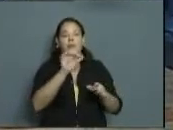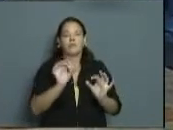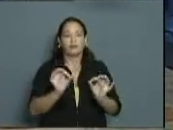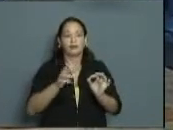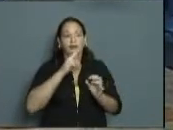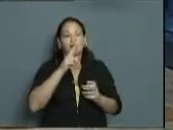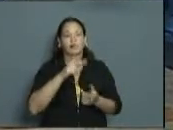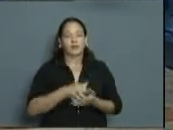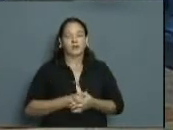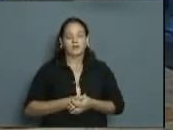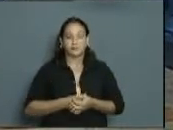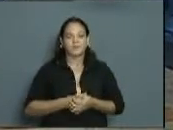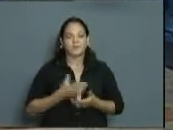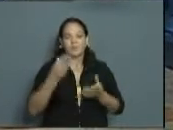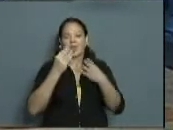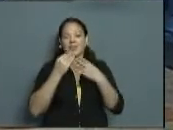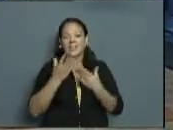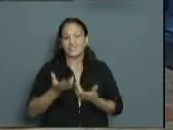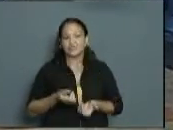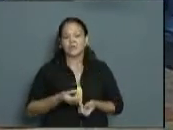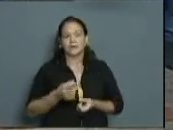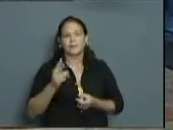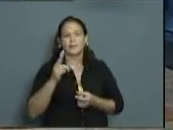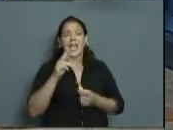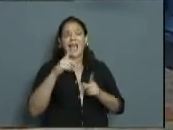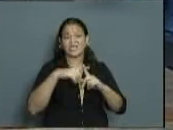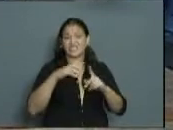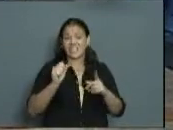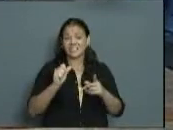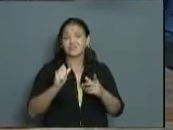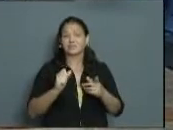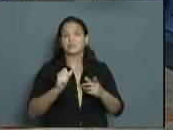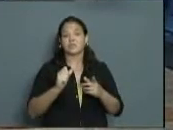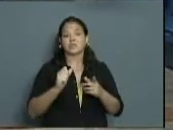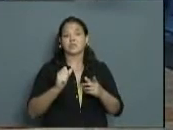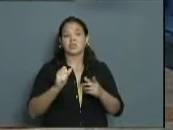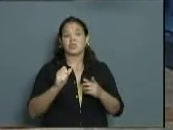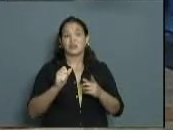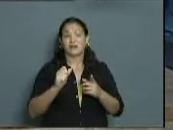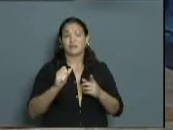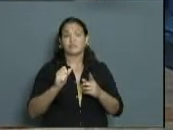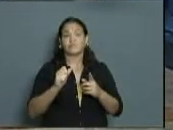Salió positiva a los dos, es decir, al test y